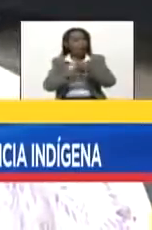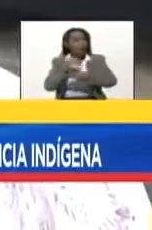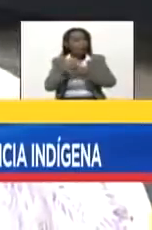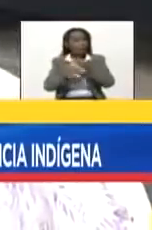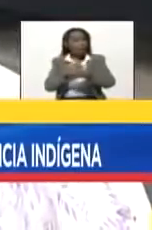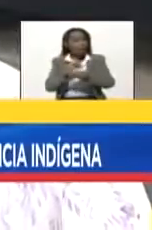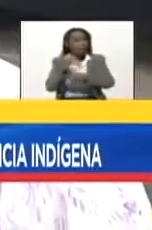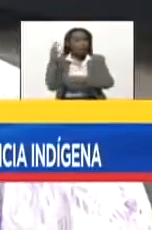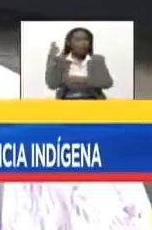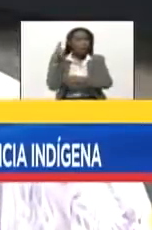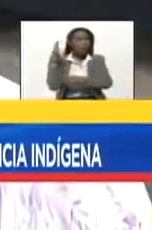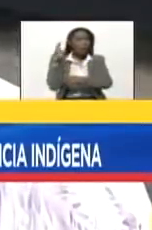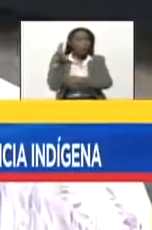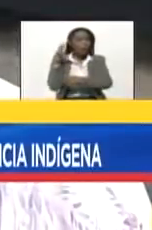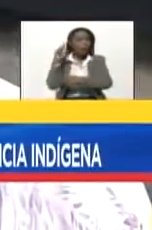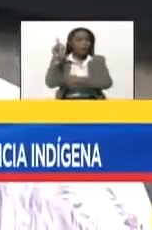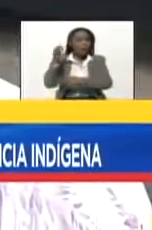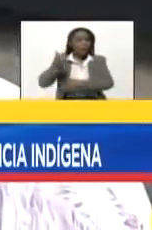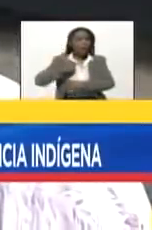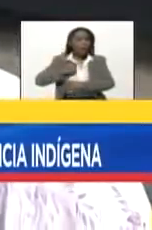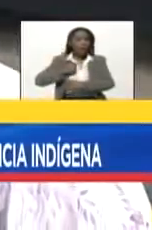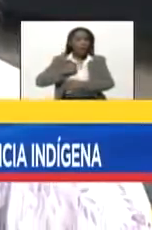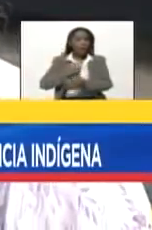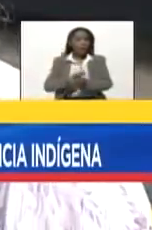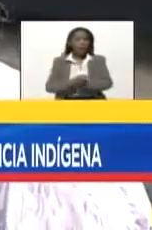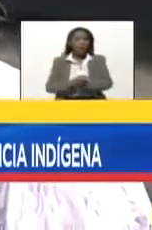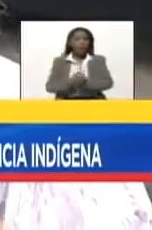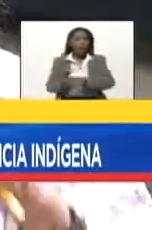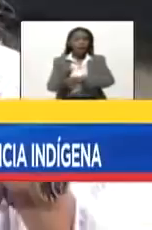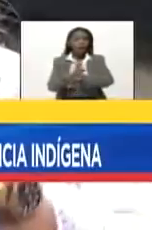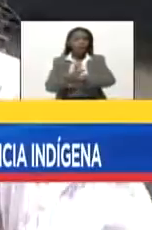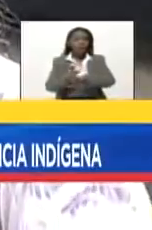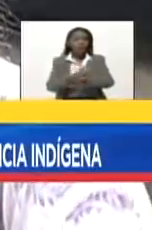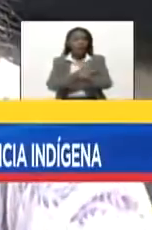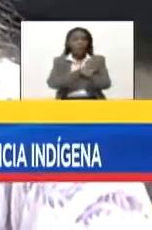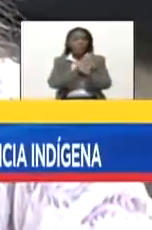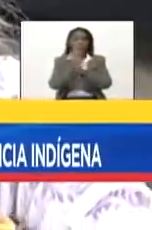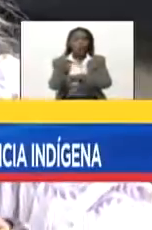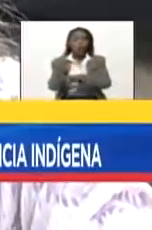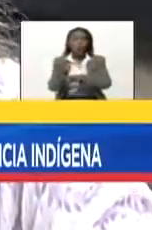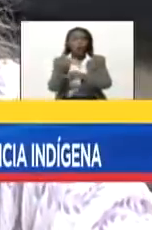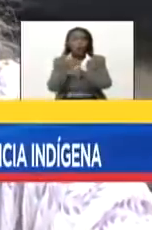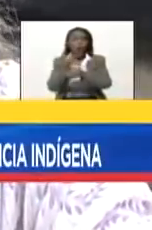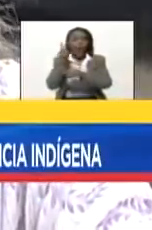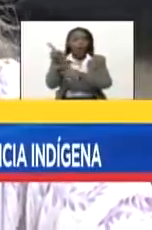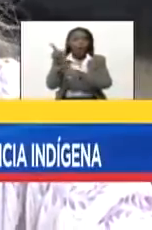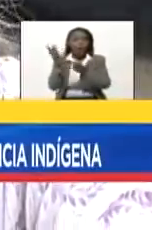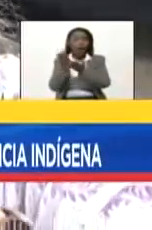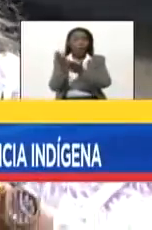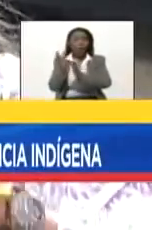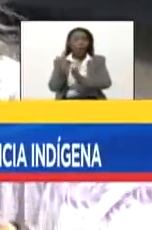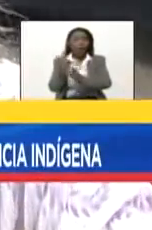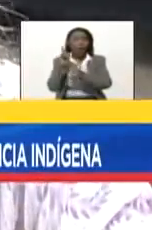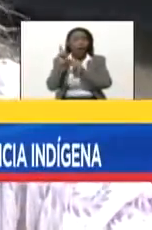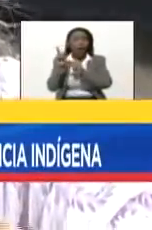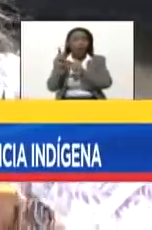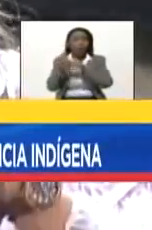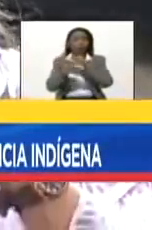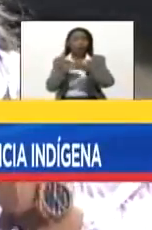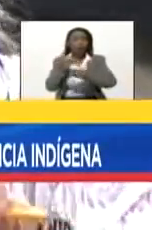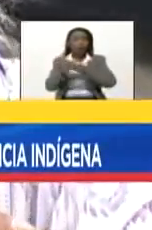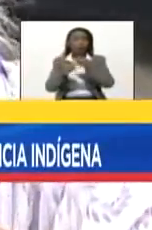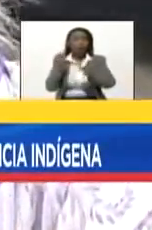los religiosos en Canadá. Y el gobierno apoyaba esas escuelas. Allí